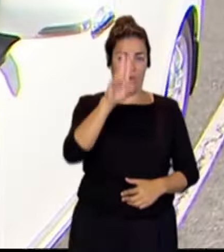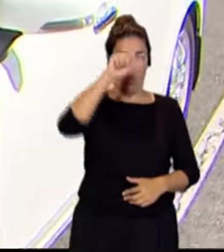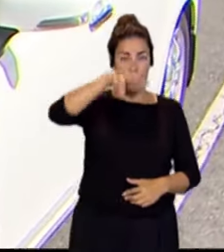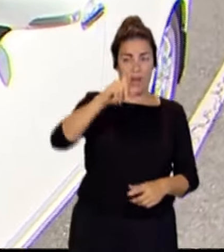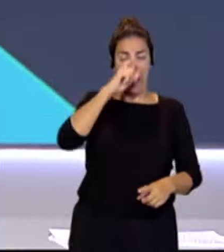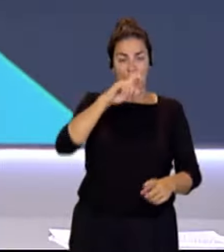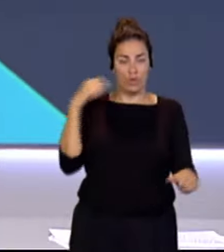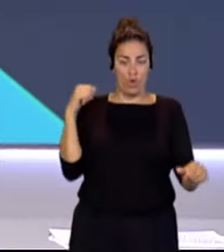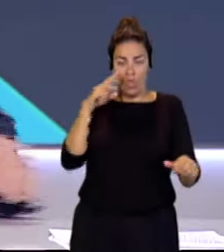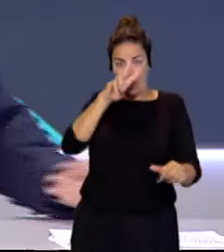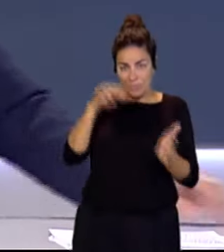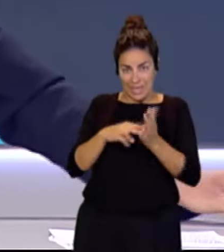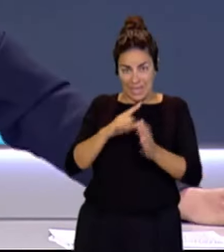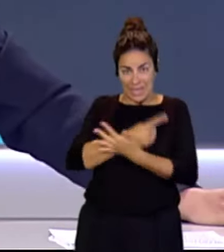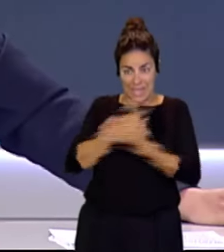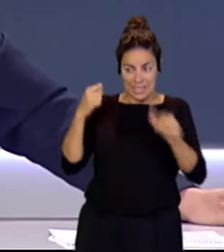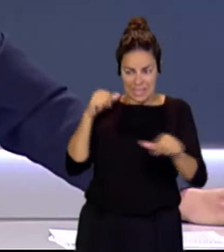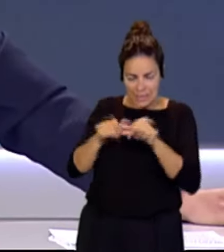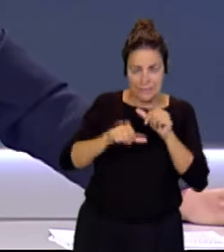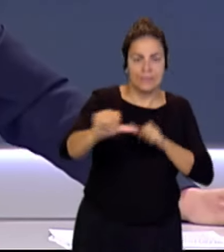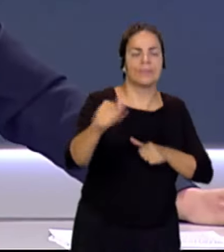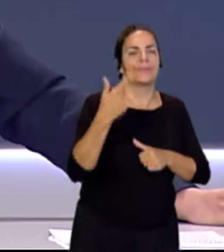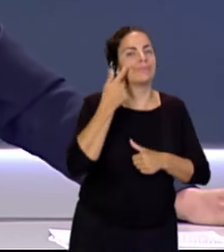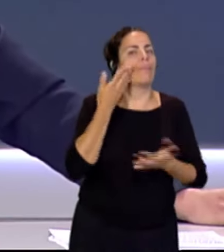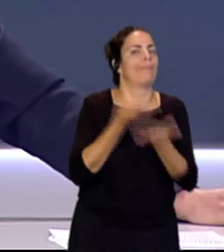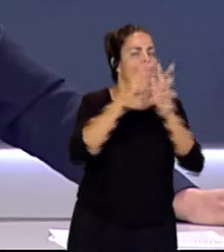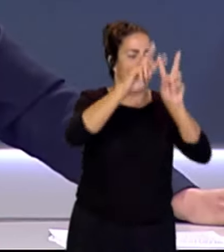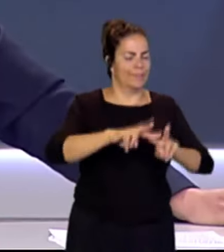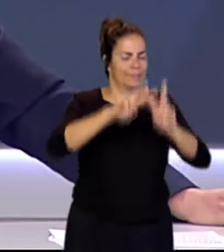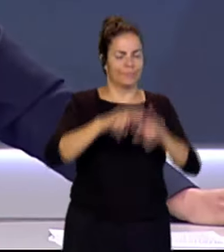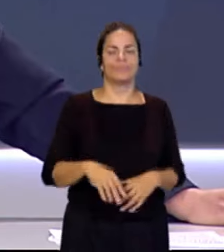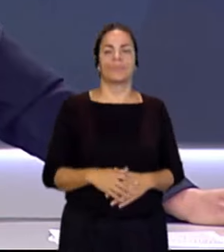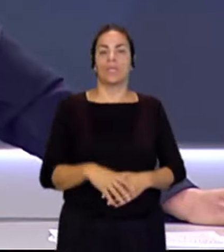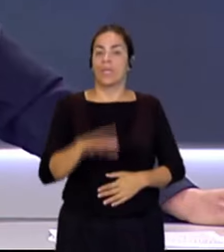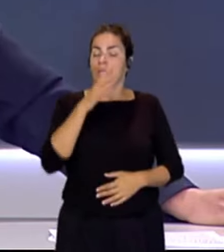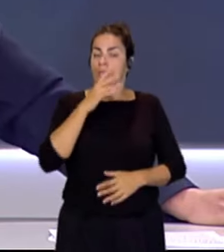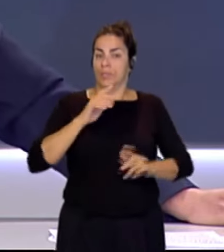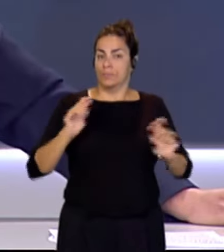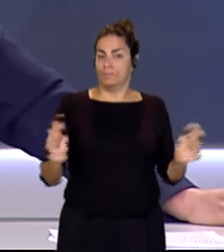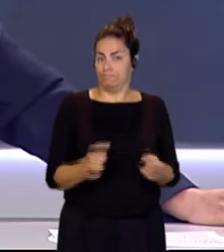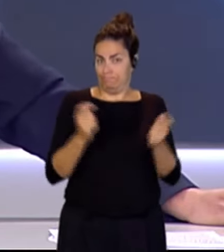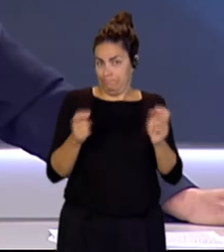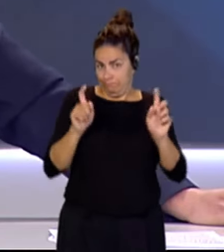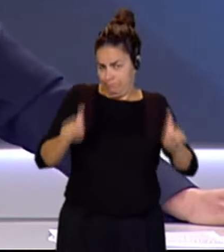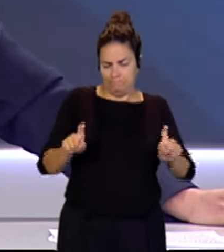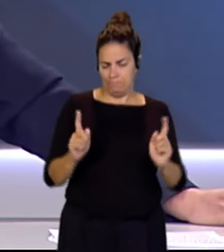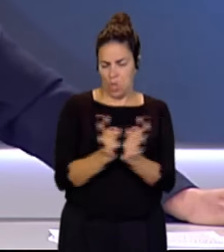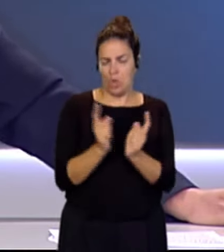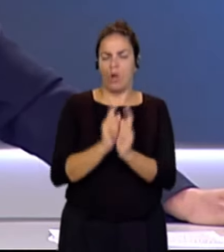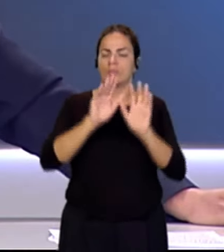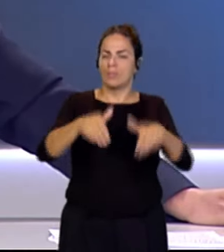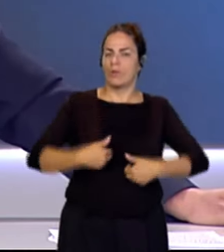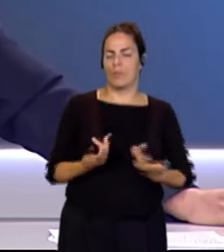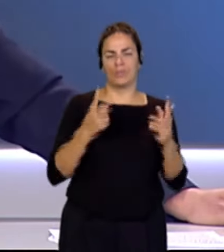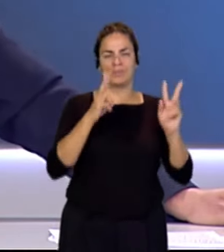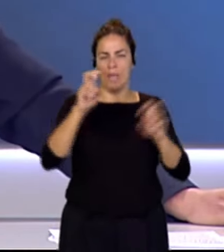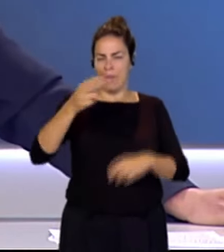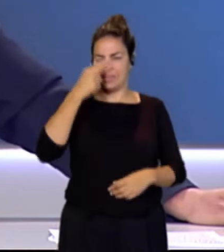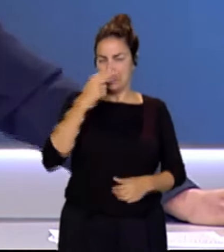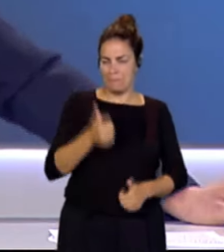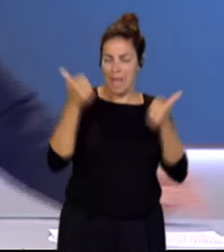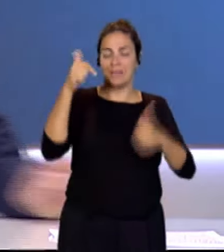2016 Pues en este punto hacemos un pequeño parón tan solo unos minutos de nada de publicidad y enseguida estamos de vuelta con más cosas interesantes aquí